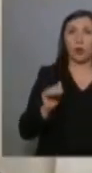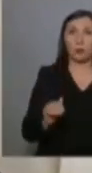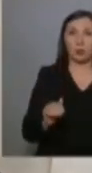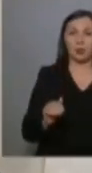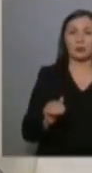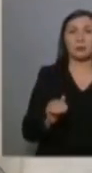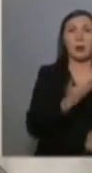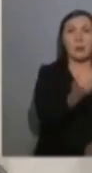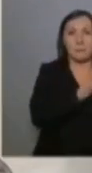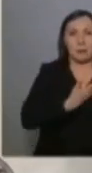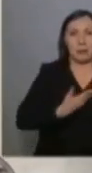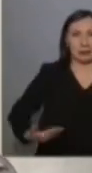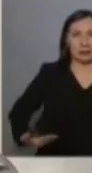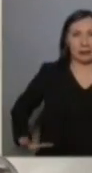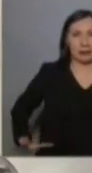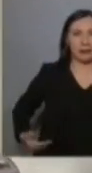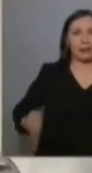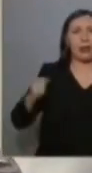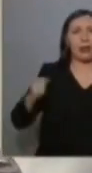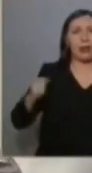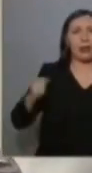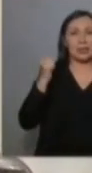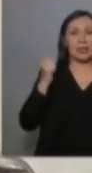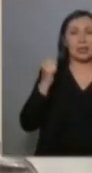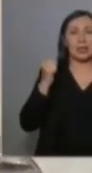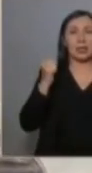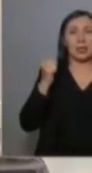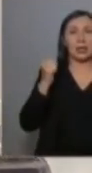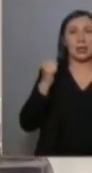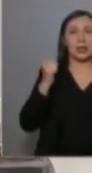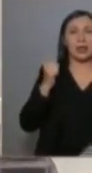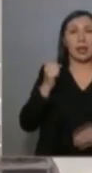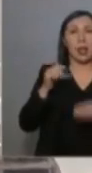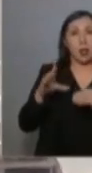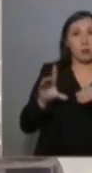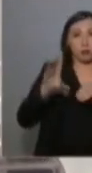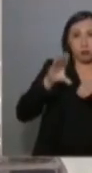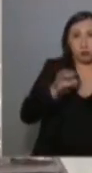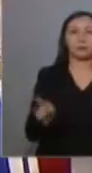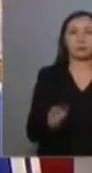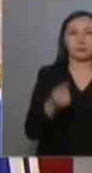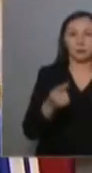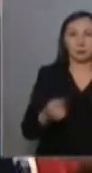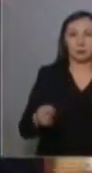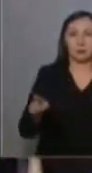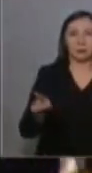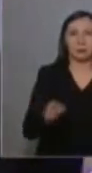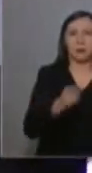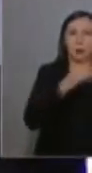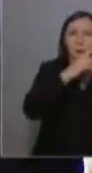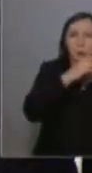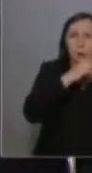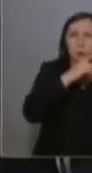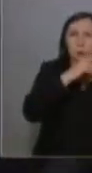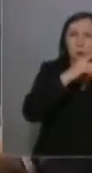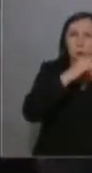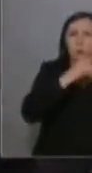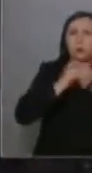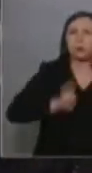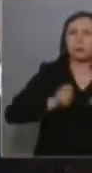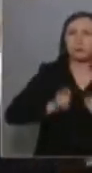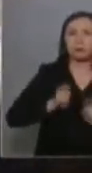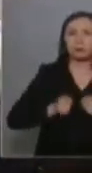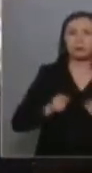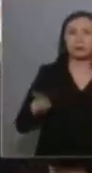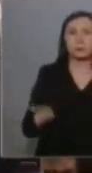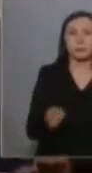del estallido social, las protestas populares que en 2019 incendiaron el país. La banda le fue impuesta por el nuevo presidente